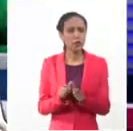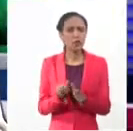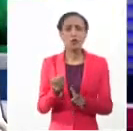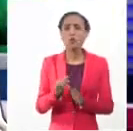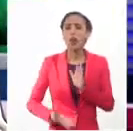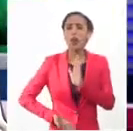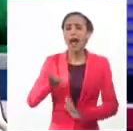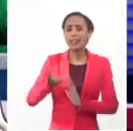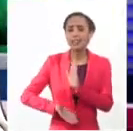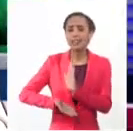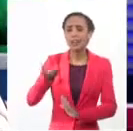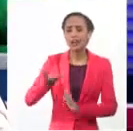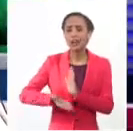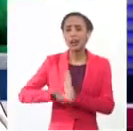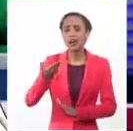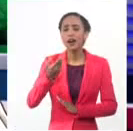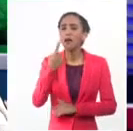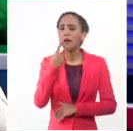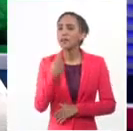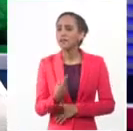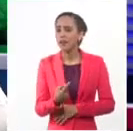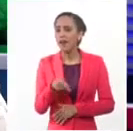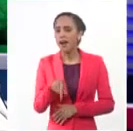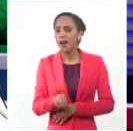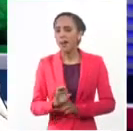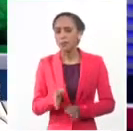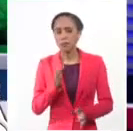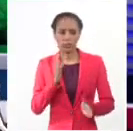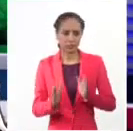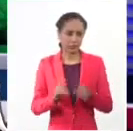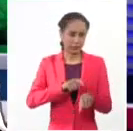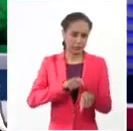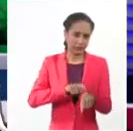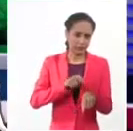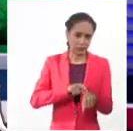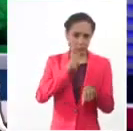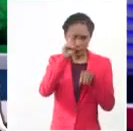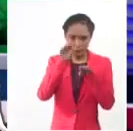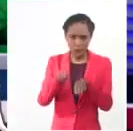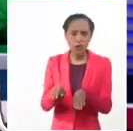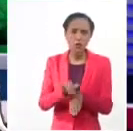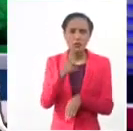en correspondencia con el periodo que le corresponde y son superiores.